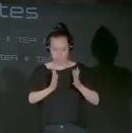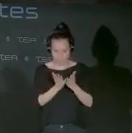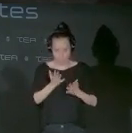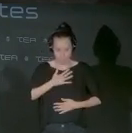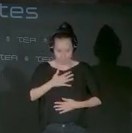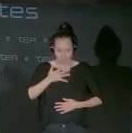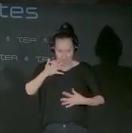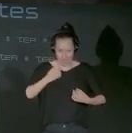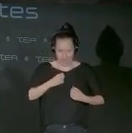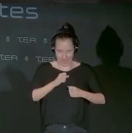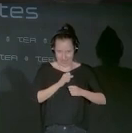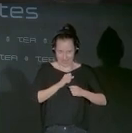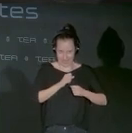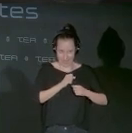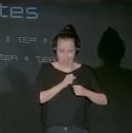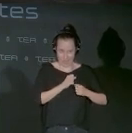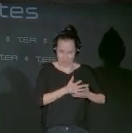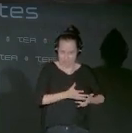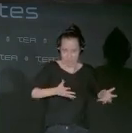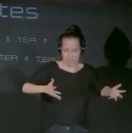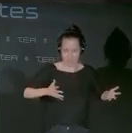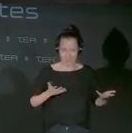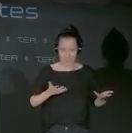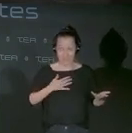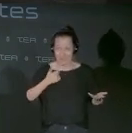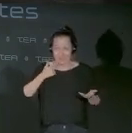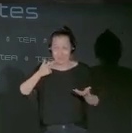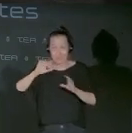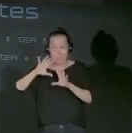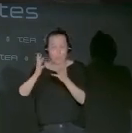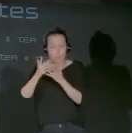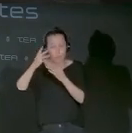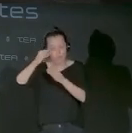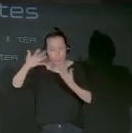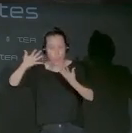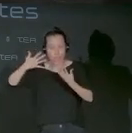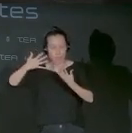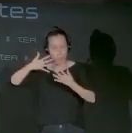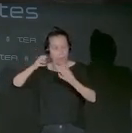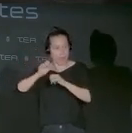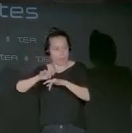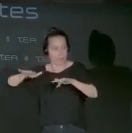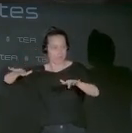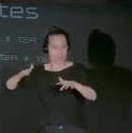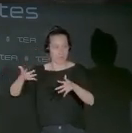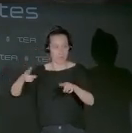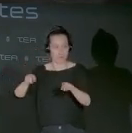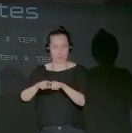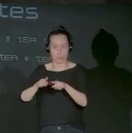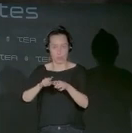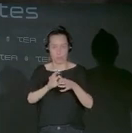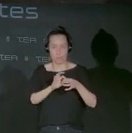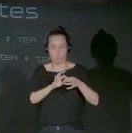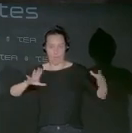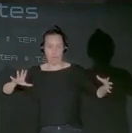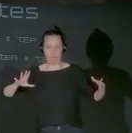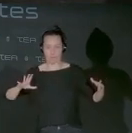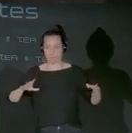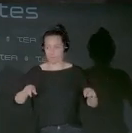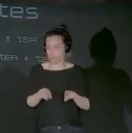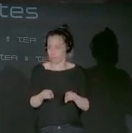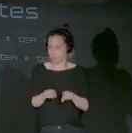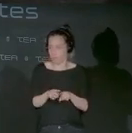Entonces, ese mundo virtual no es que, digamos, que esté como desconectado y vaya a ser como el típico ejemplo que todo el mundo pone